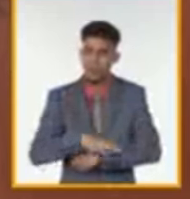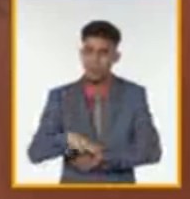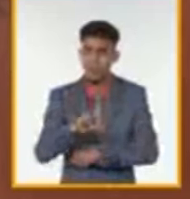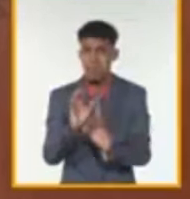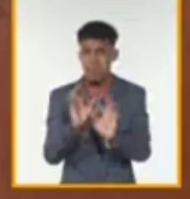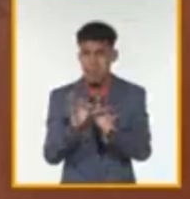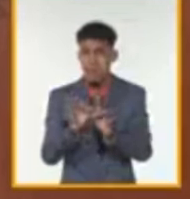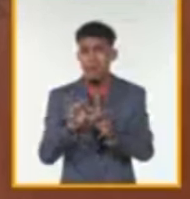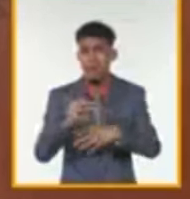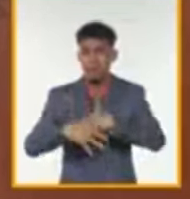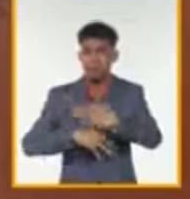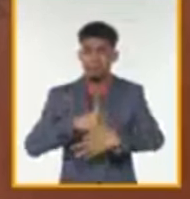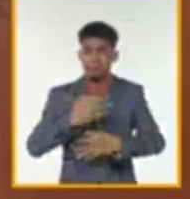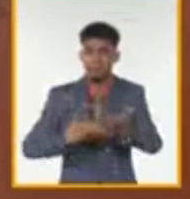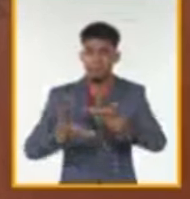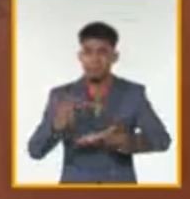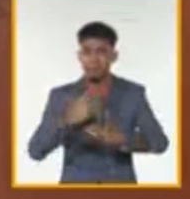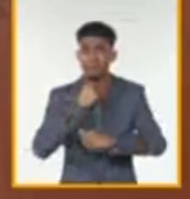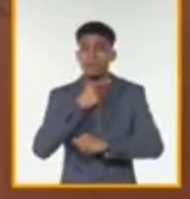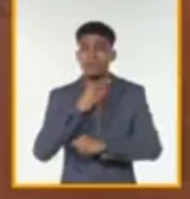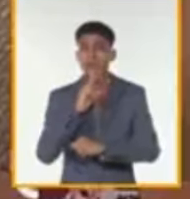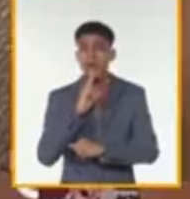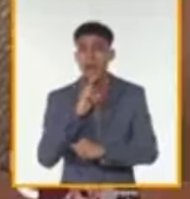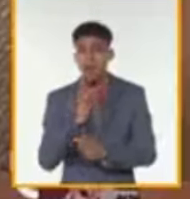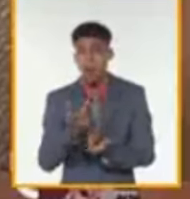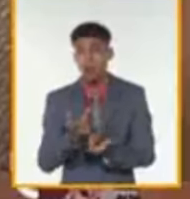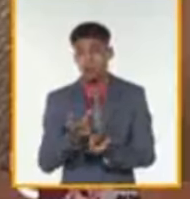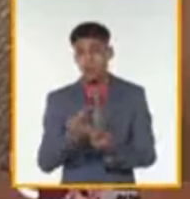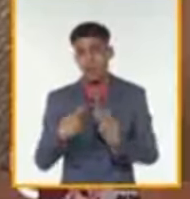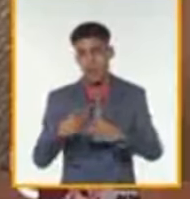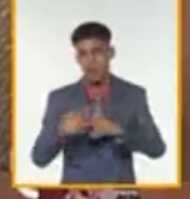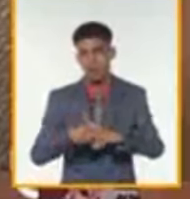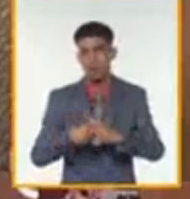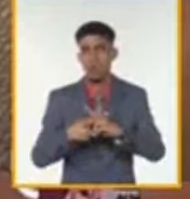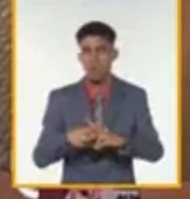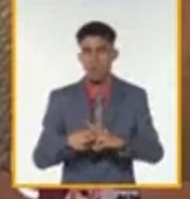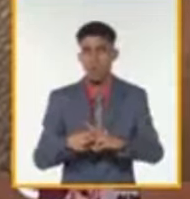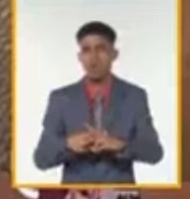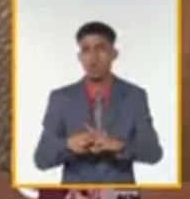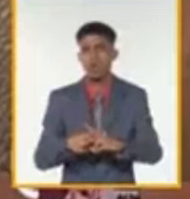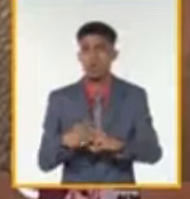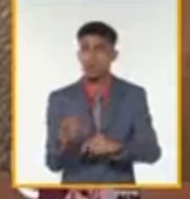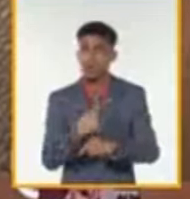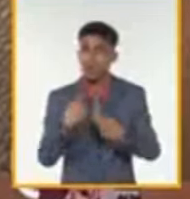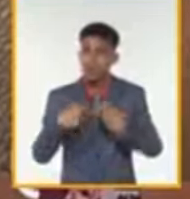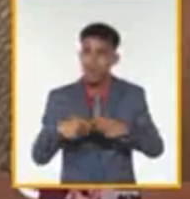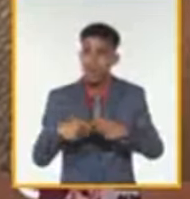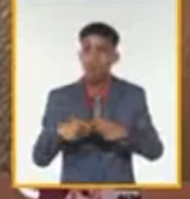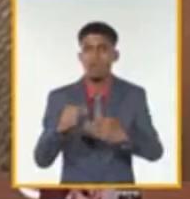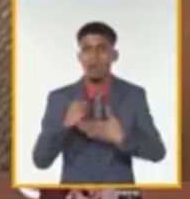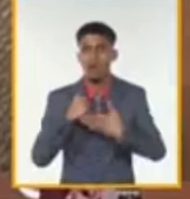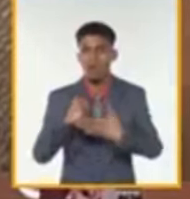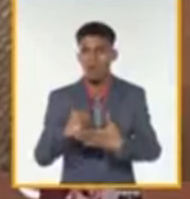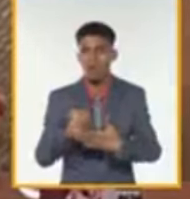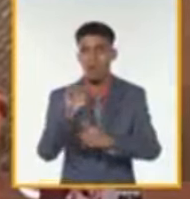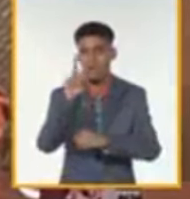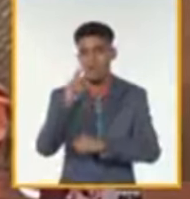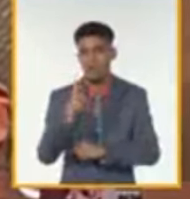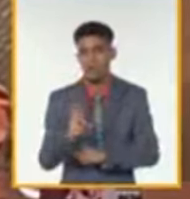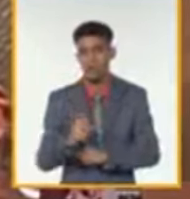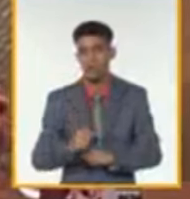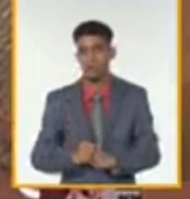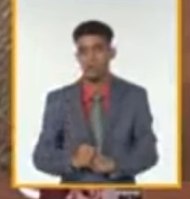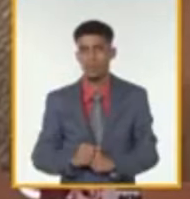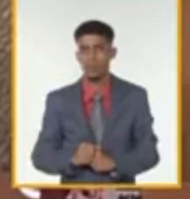del tema agua y en ganas de seguir haciendo de seguir haciendo por esta tierra por este pueblo por esta por esta